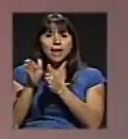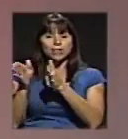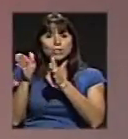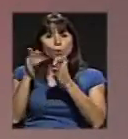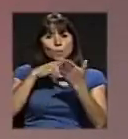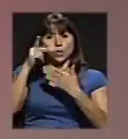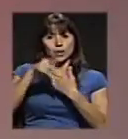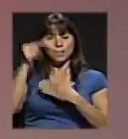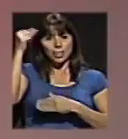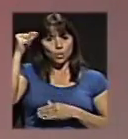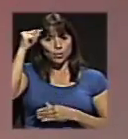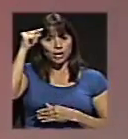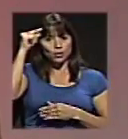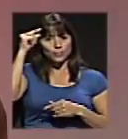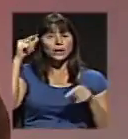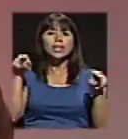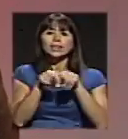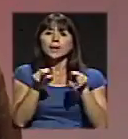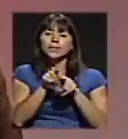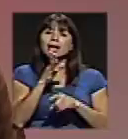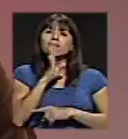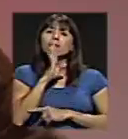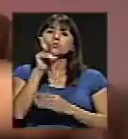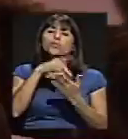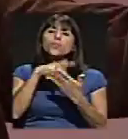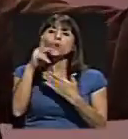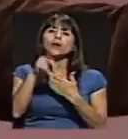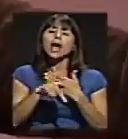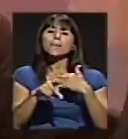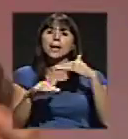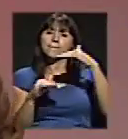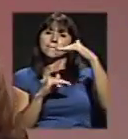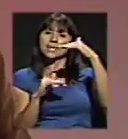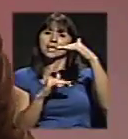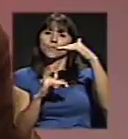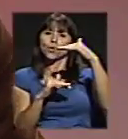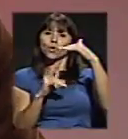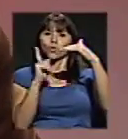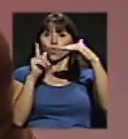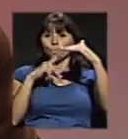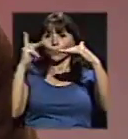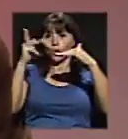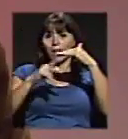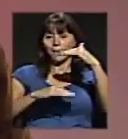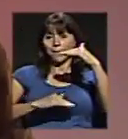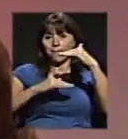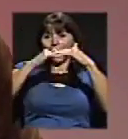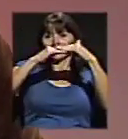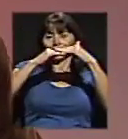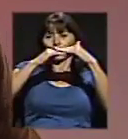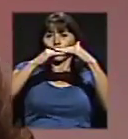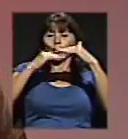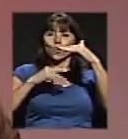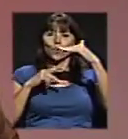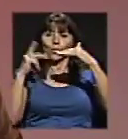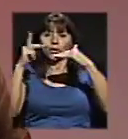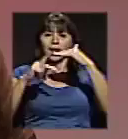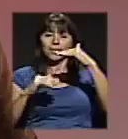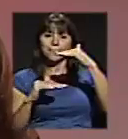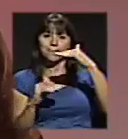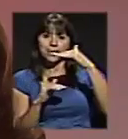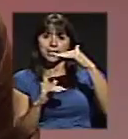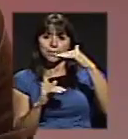y hablamos también de un programa mínimo. Nuestro programa máximo, nuestro programa mínimo, nuestros